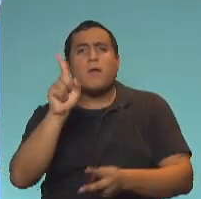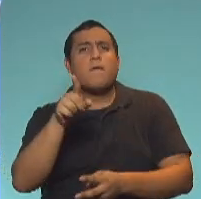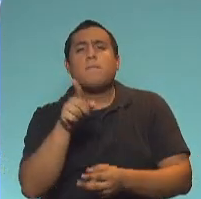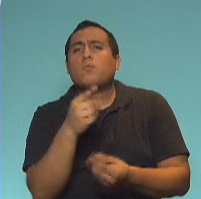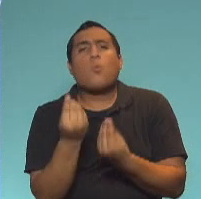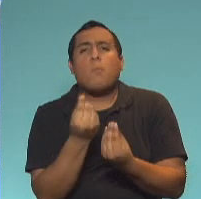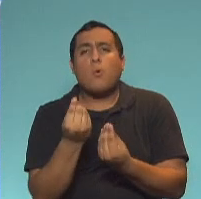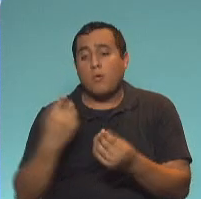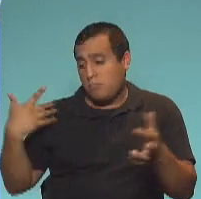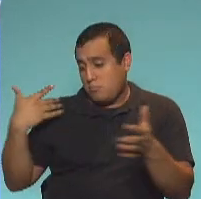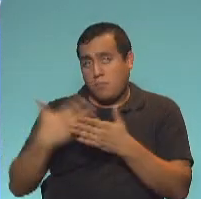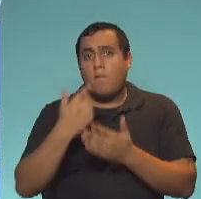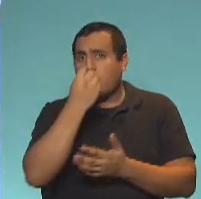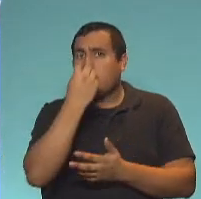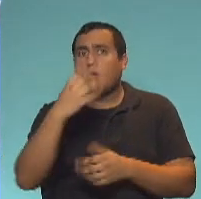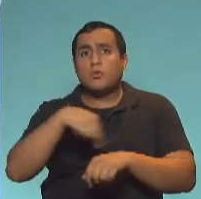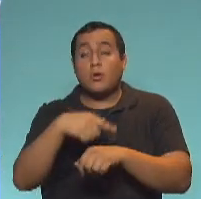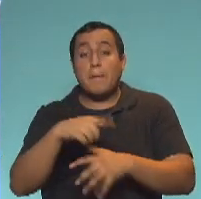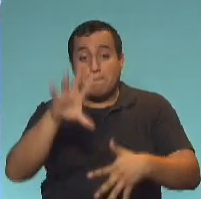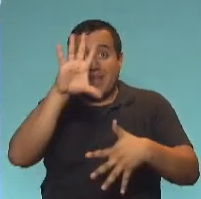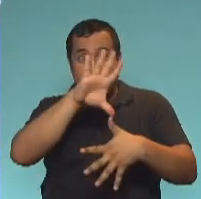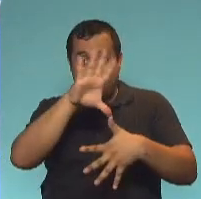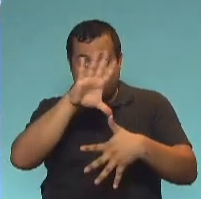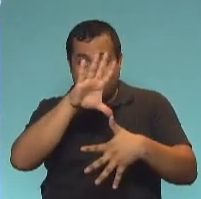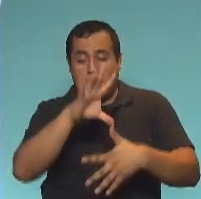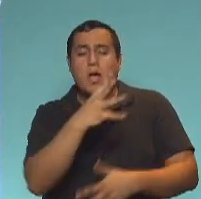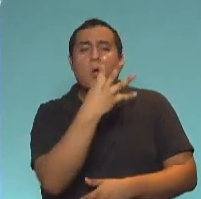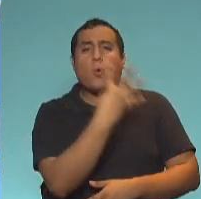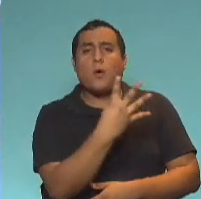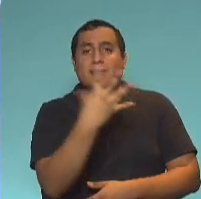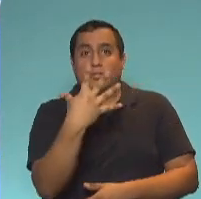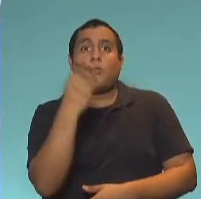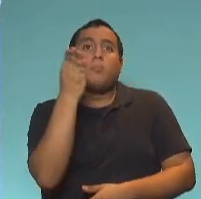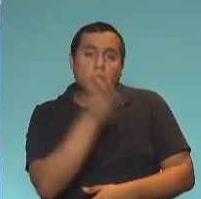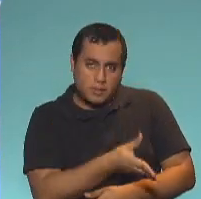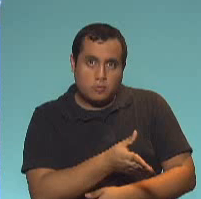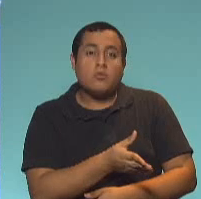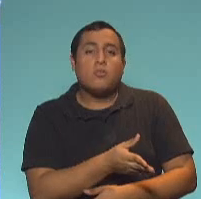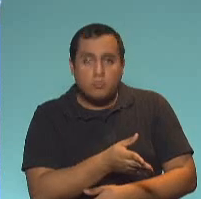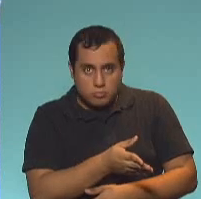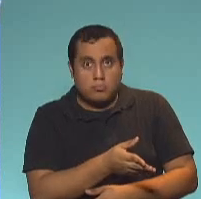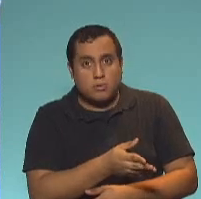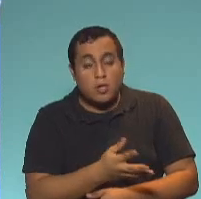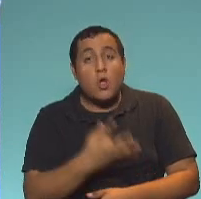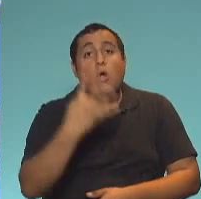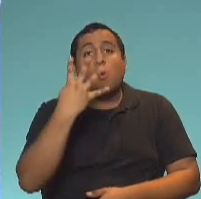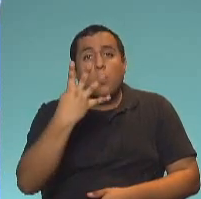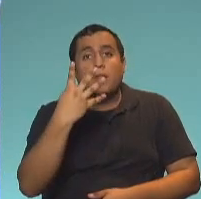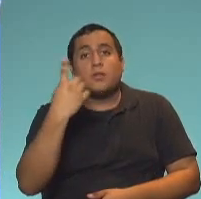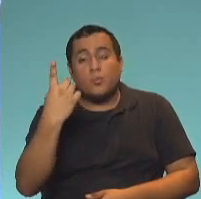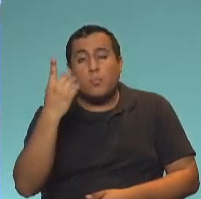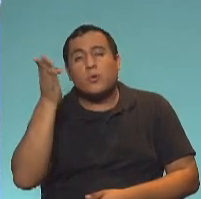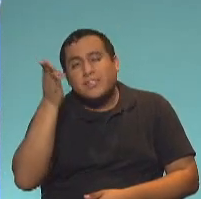últimas 24 horas américa representa el 45 por ciento de los casos confirmados y el 41 por ciento